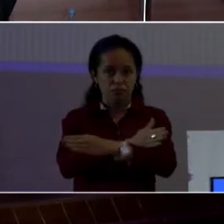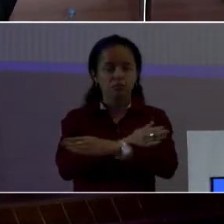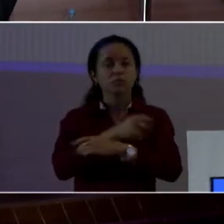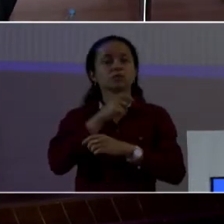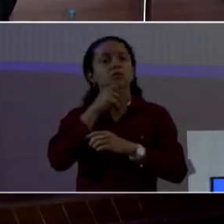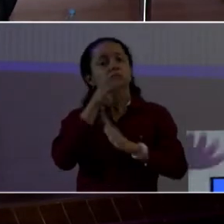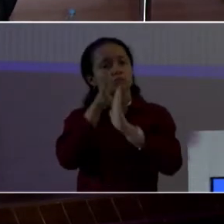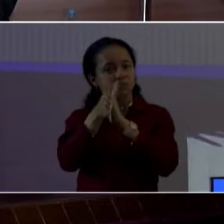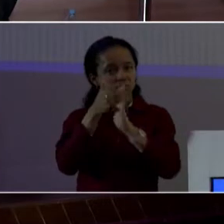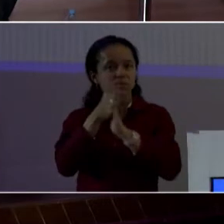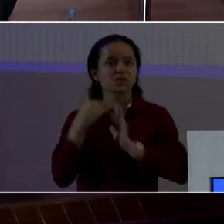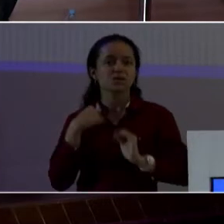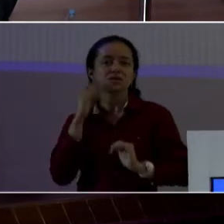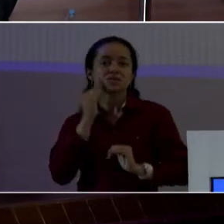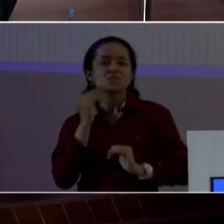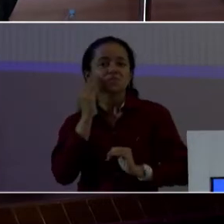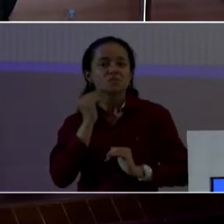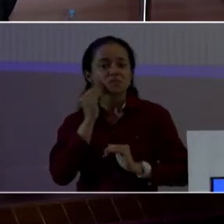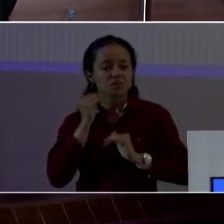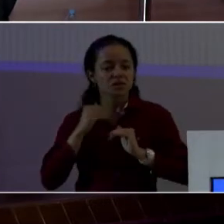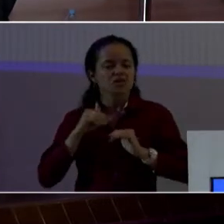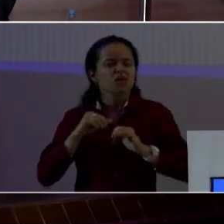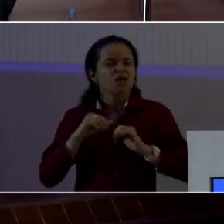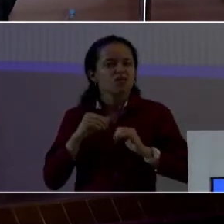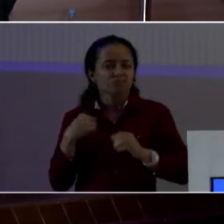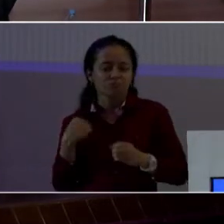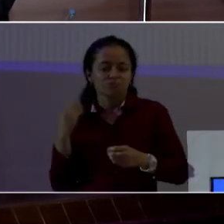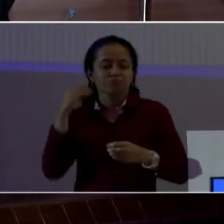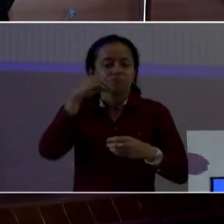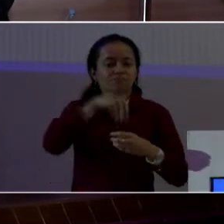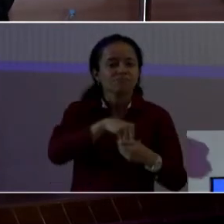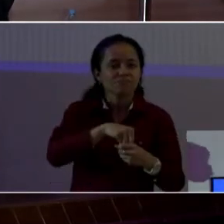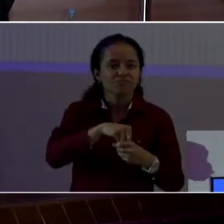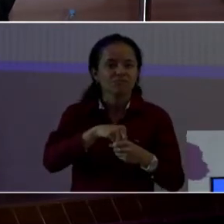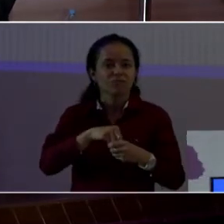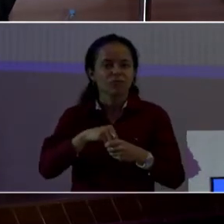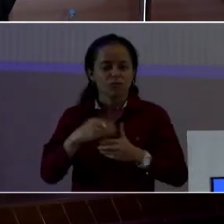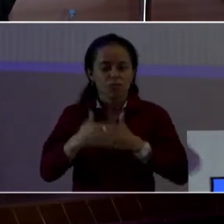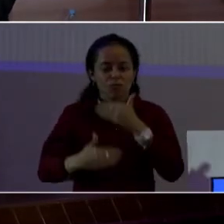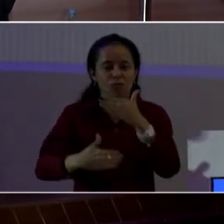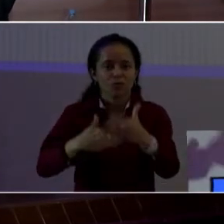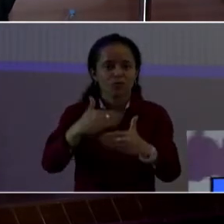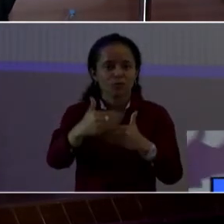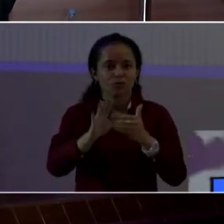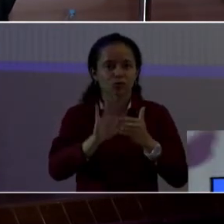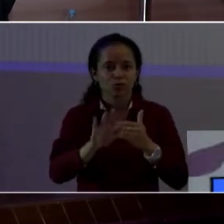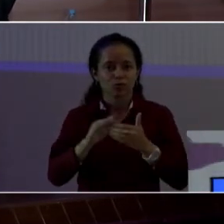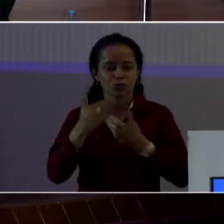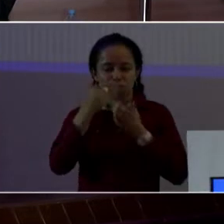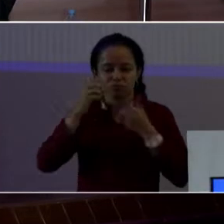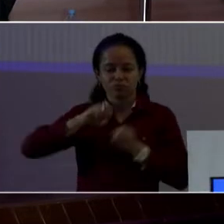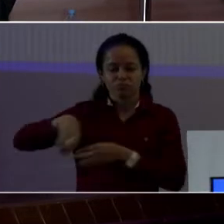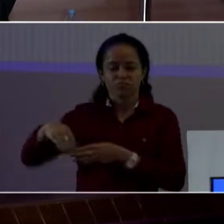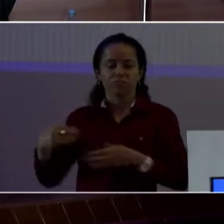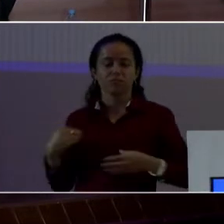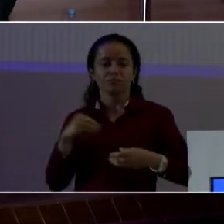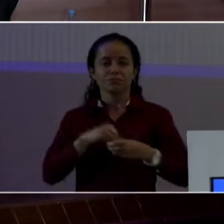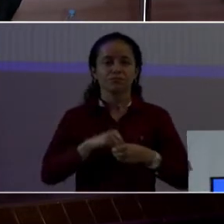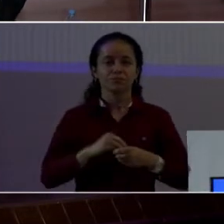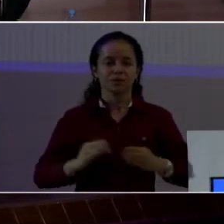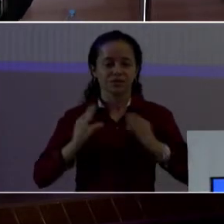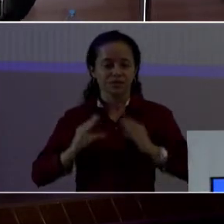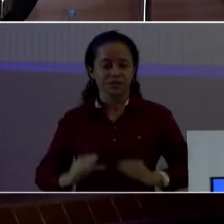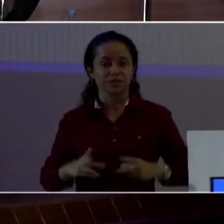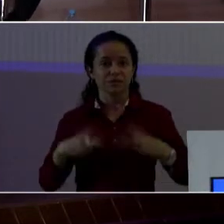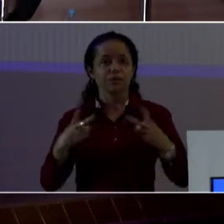experiencia, cómo funciona un poco la reincorporación y la reintegración comunitaria. Y ahí hay